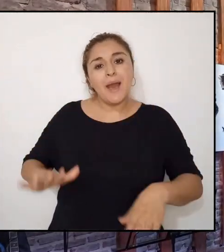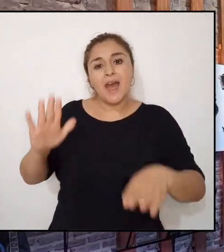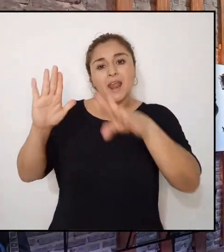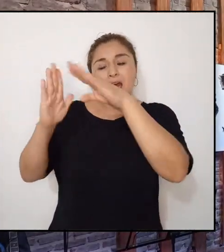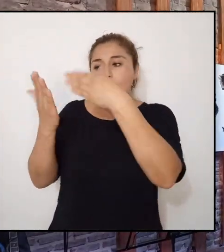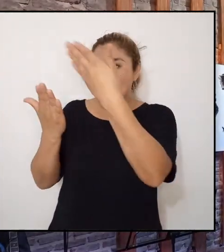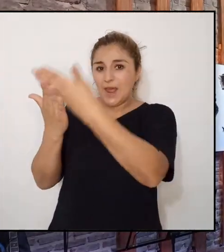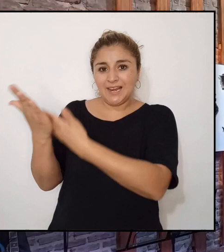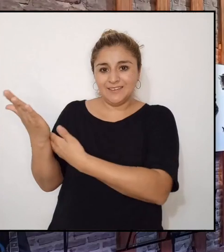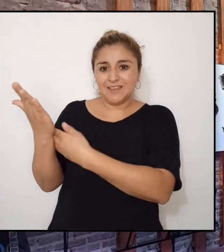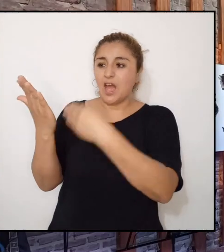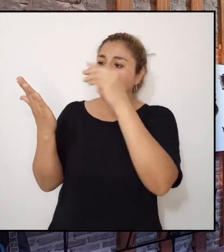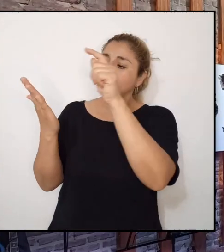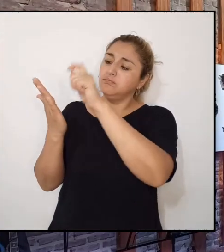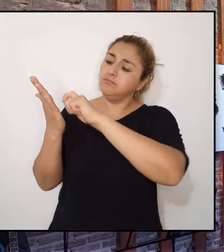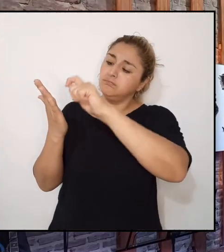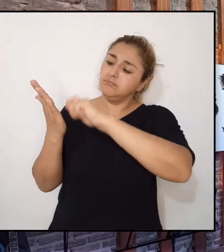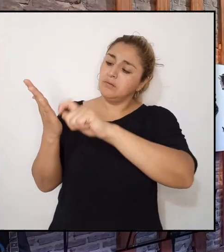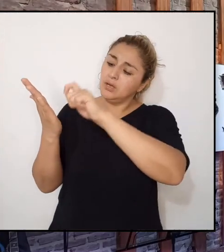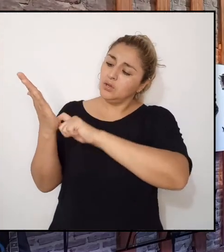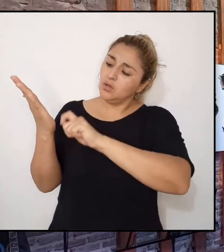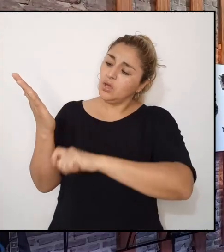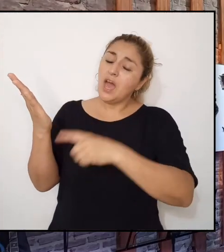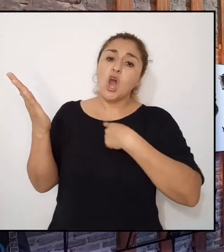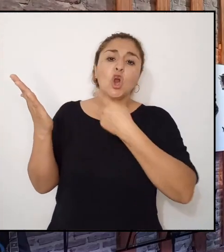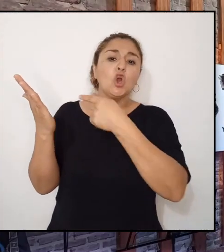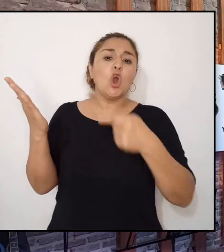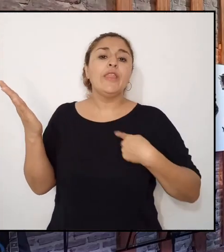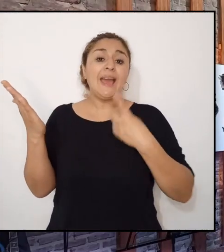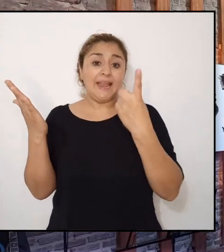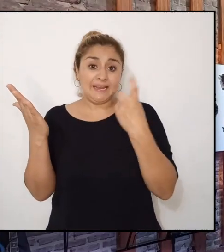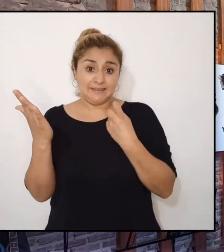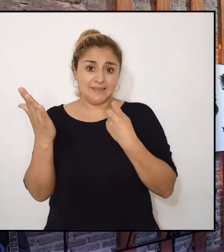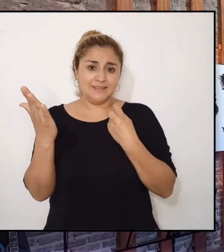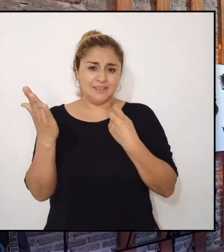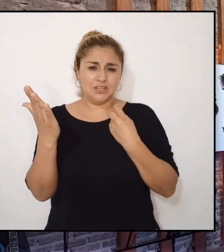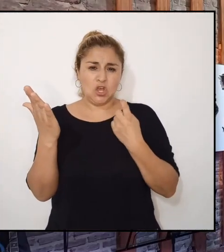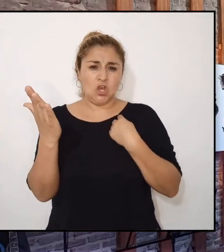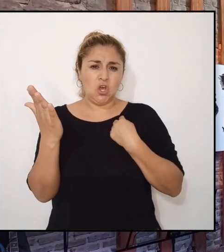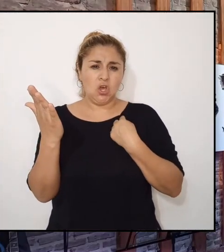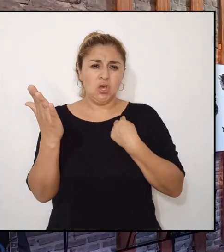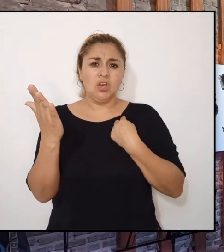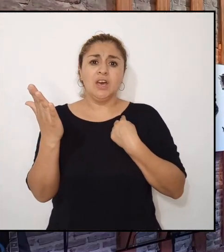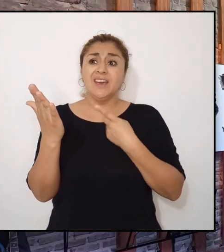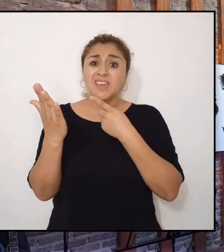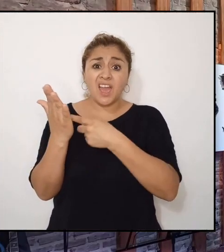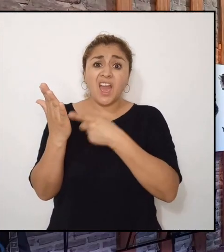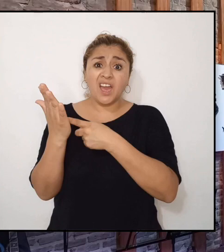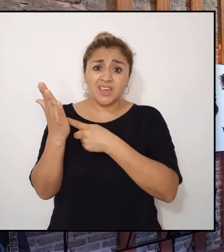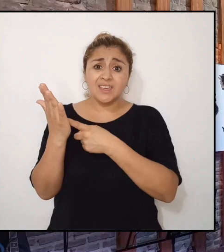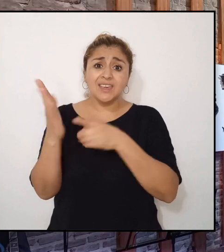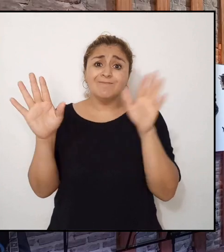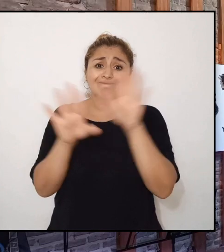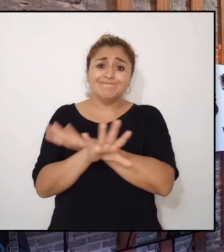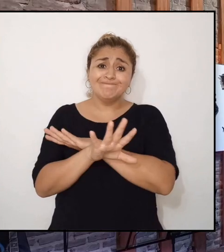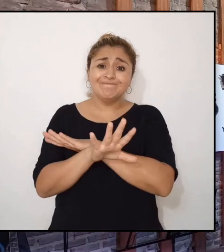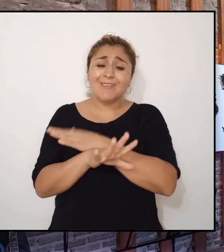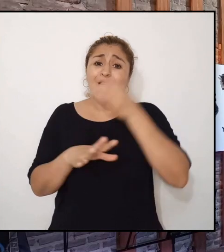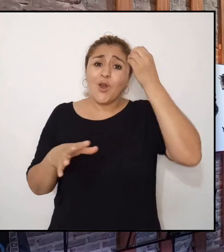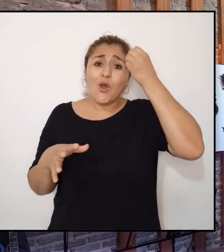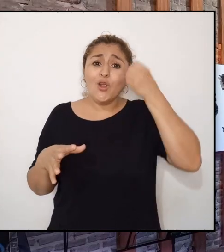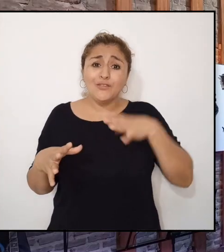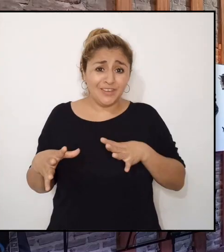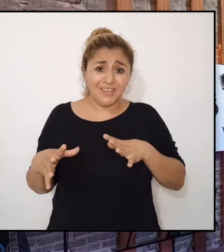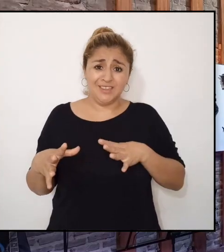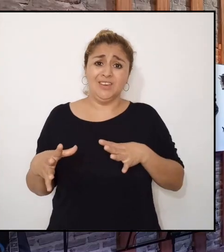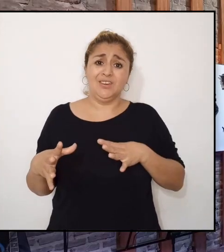favor, Señor, no te olvides de las zapatillas nuevas, etcétera. No, no, nos olvidamos de todo eso cuando tenemos un encuentro con este Dios